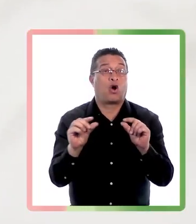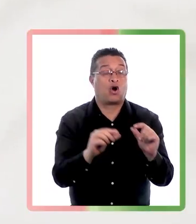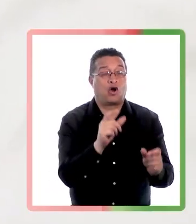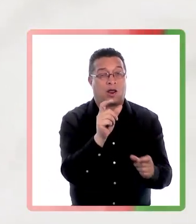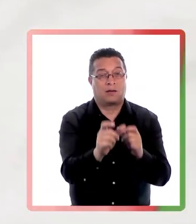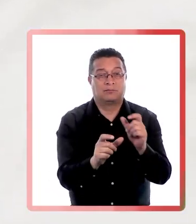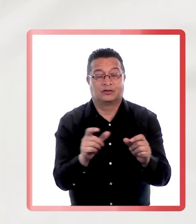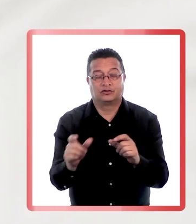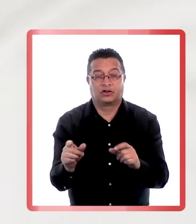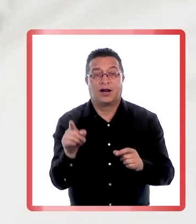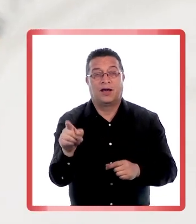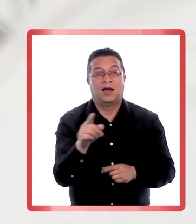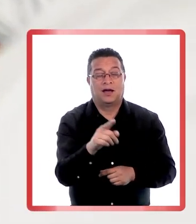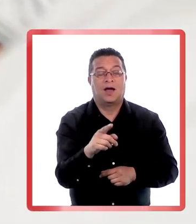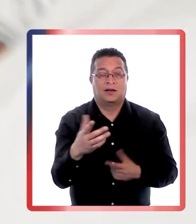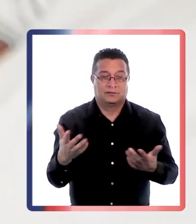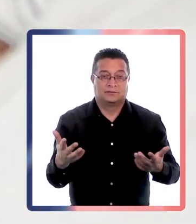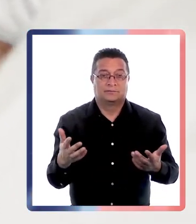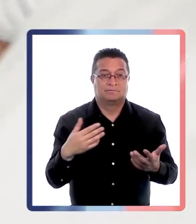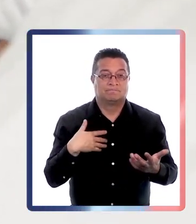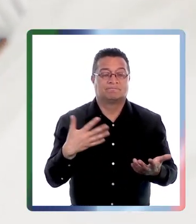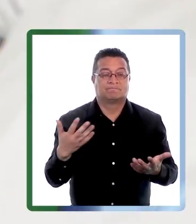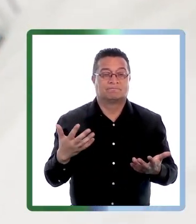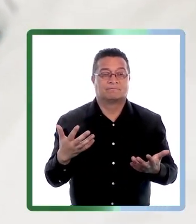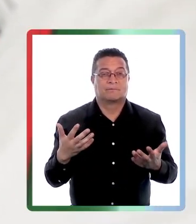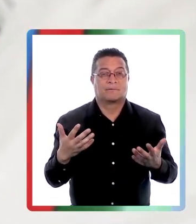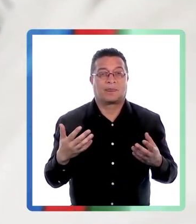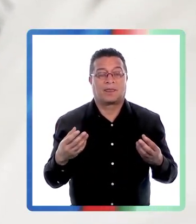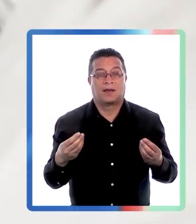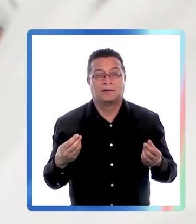la gente que